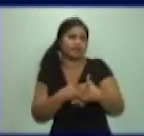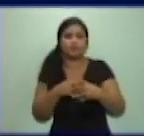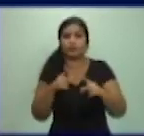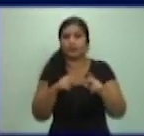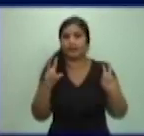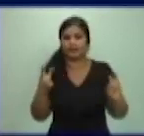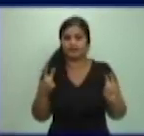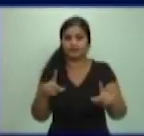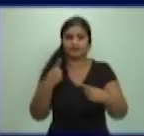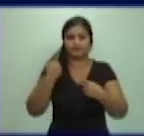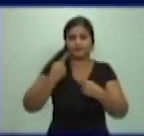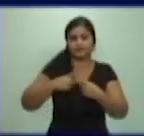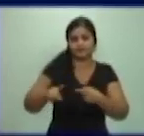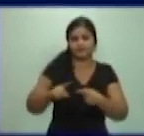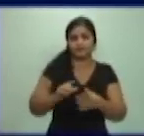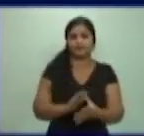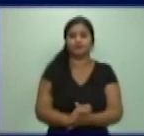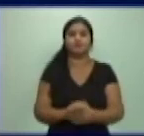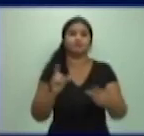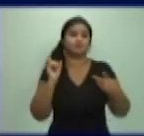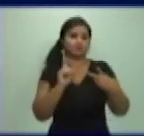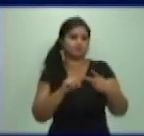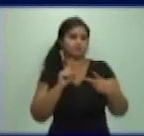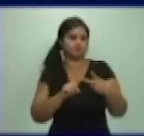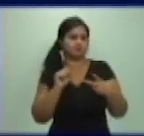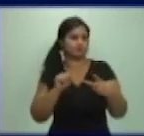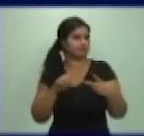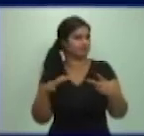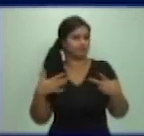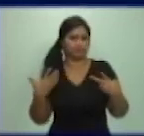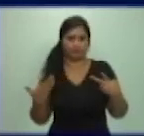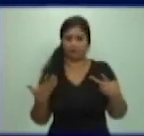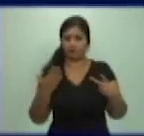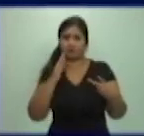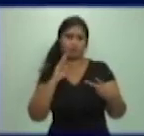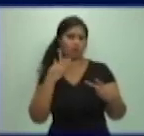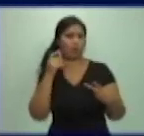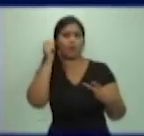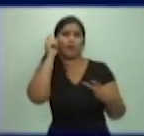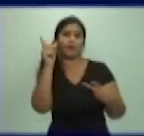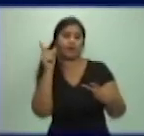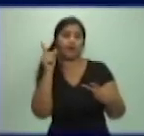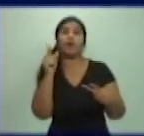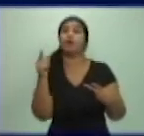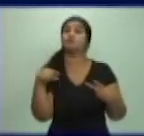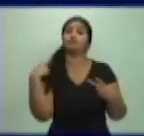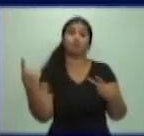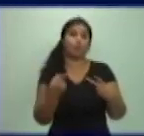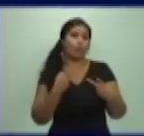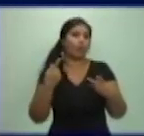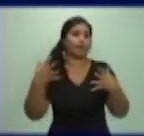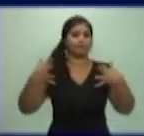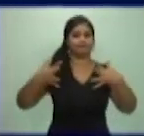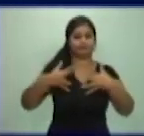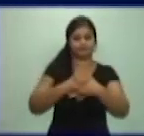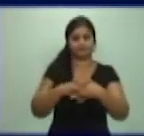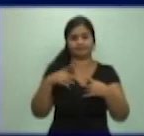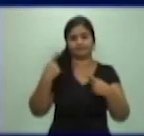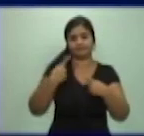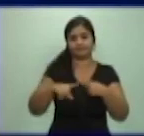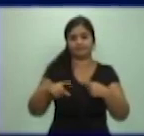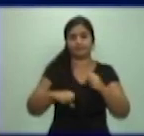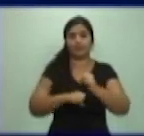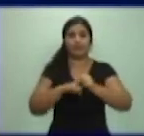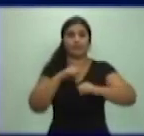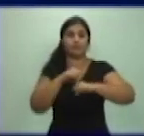calidad de las ideas. Las ideas tienen que ser suficientes y con la calidad requerida para que, por supuesto, el texto tenga un buen acabado. La estructura y delimitación